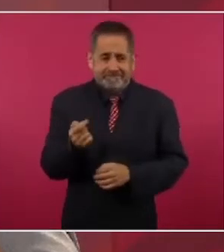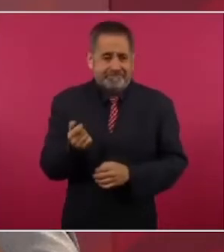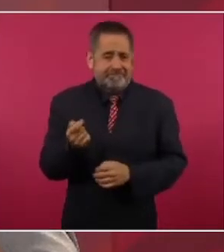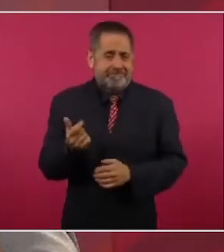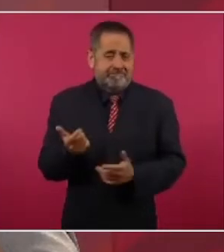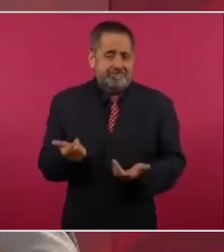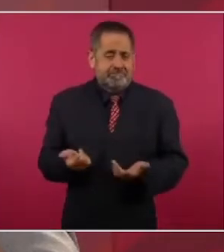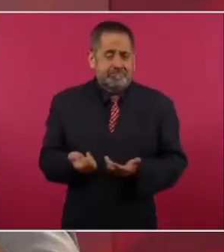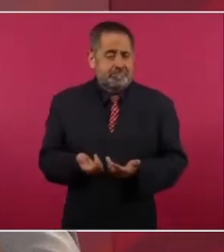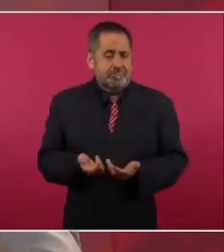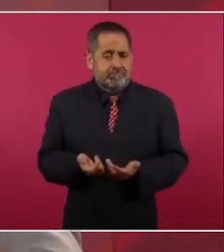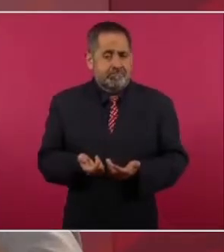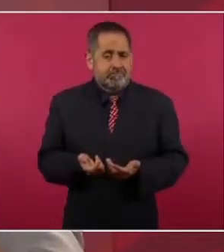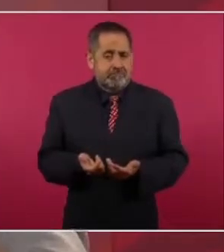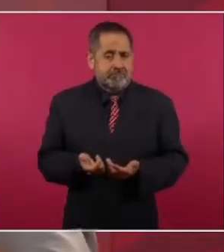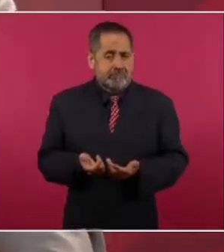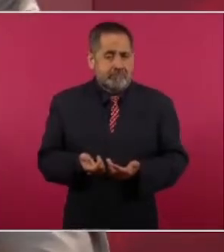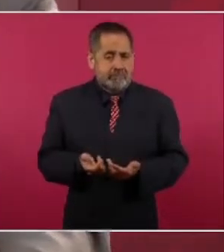Desde luego,